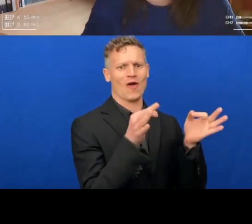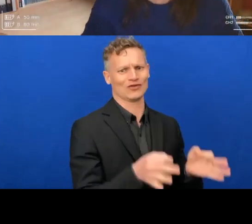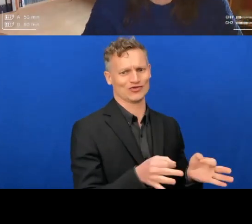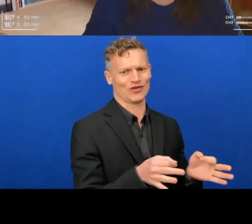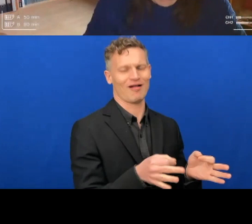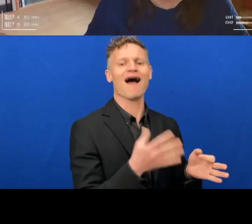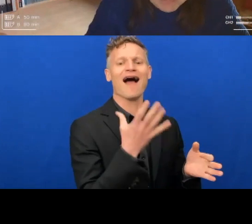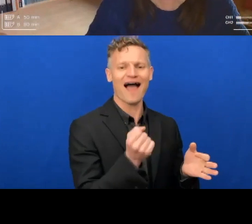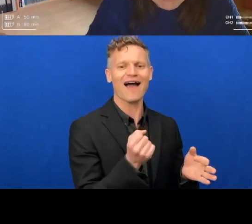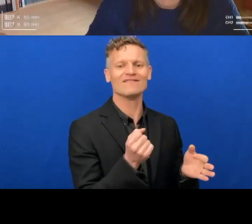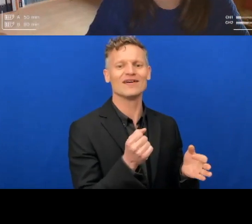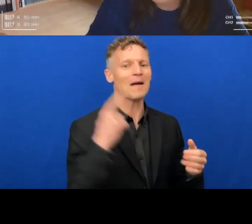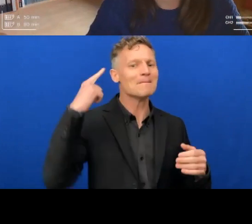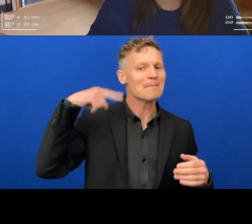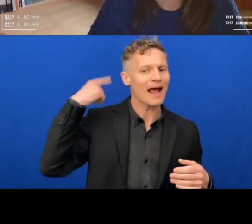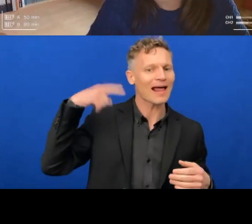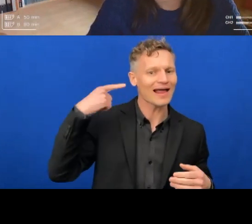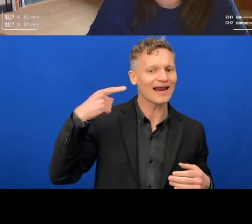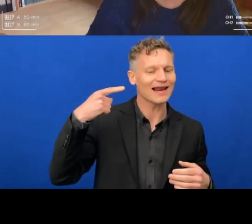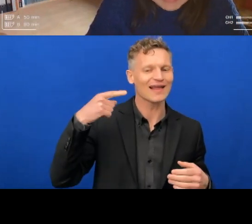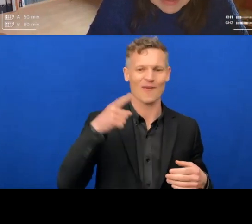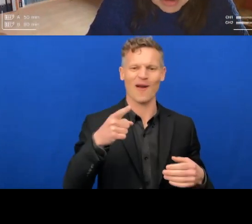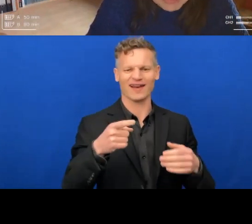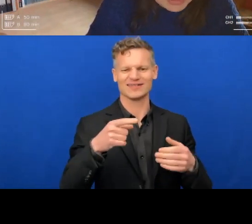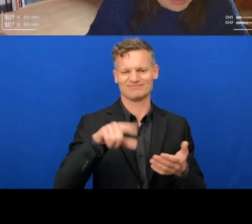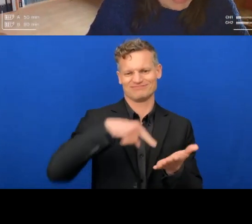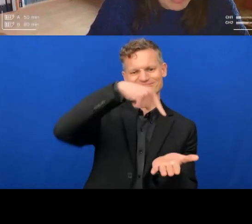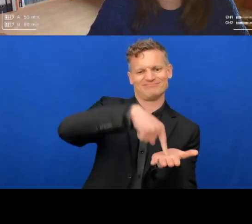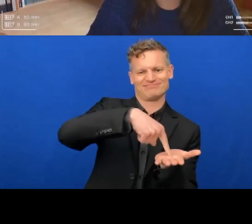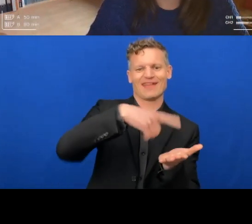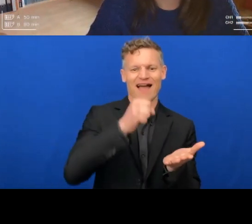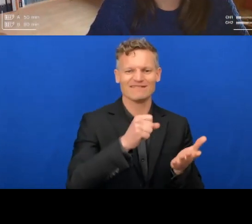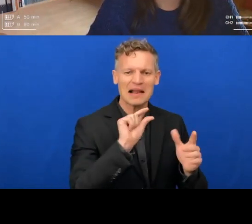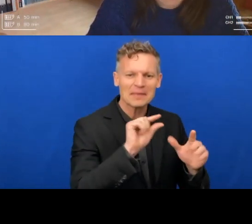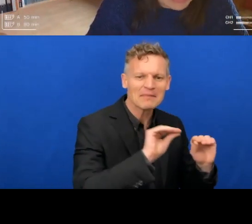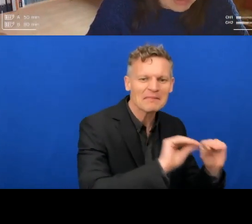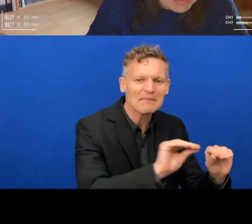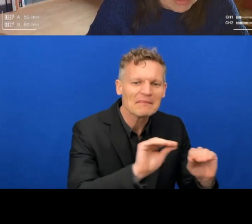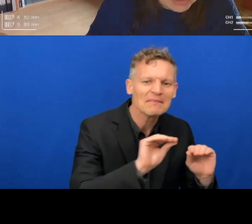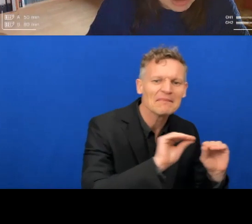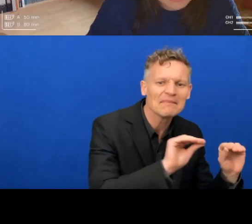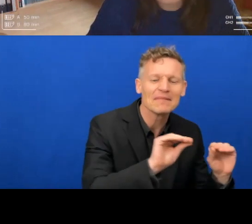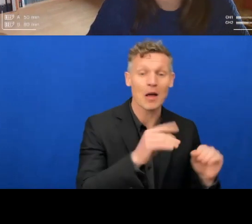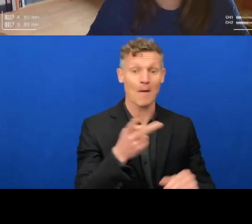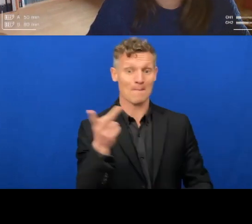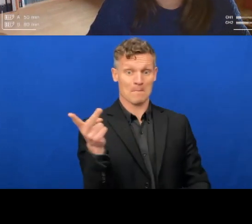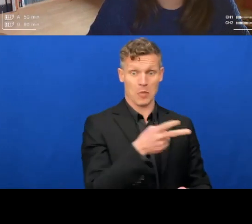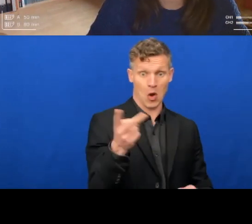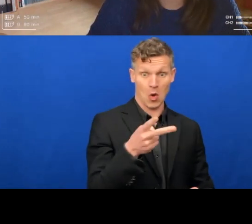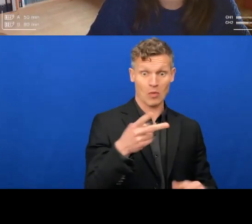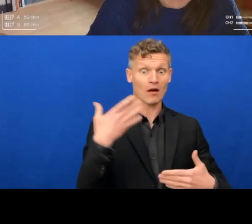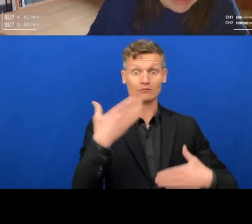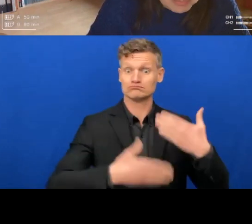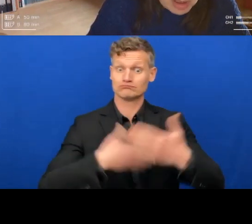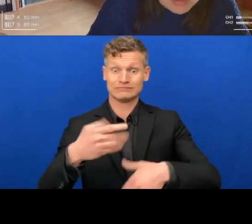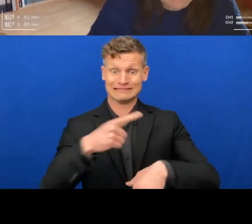no fuera oficial, que había comenzado en Mechelen. Estos 2 programas después se convirtieron en